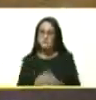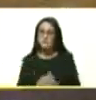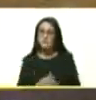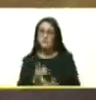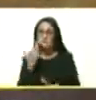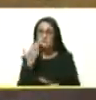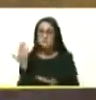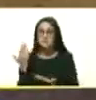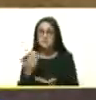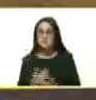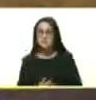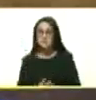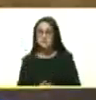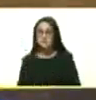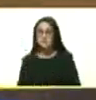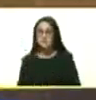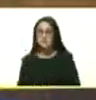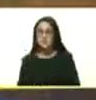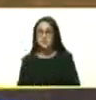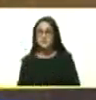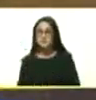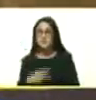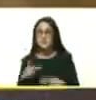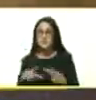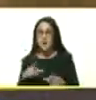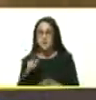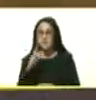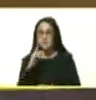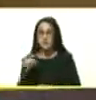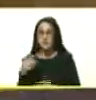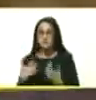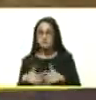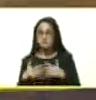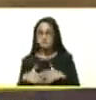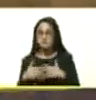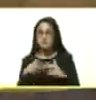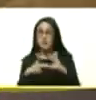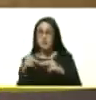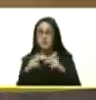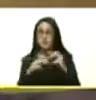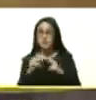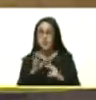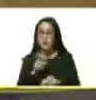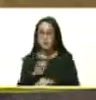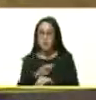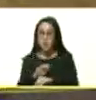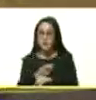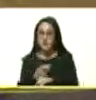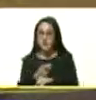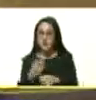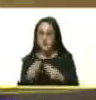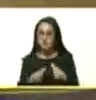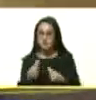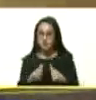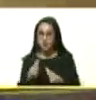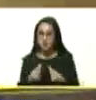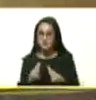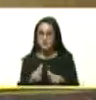ver aquí, presidente, bueno, esta planta del Estado, una planta construida por el gobierno revolucionario,